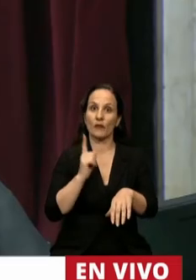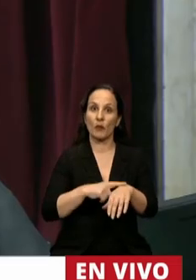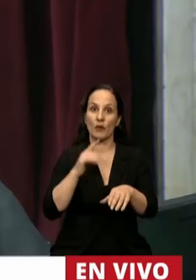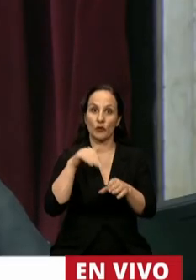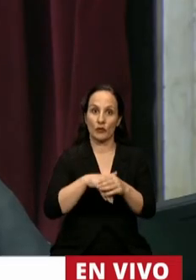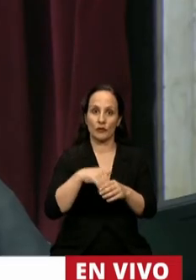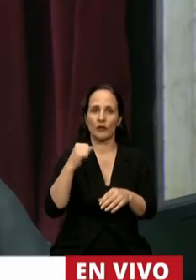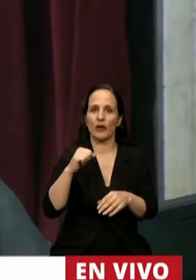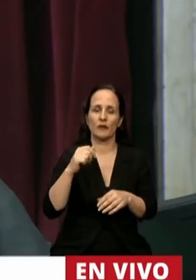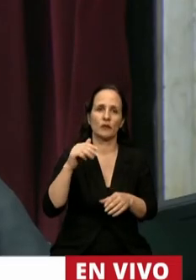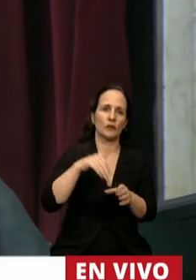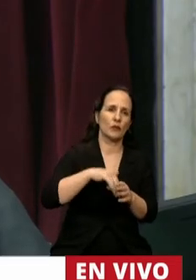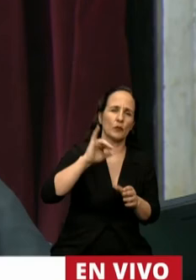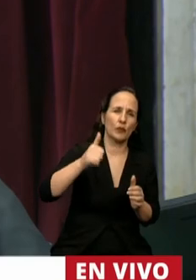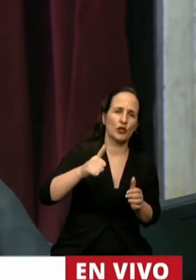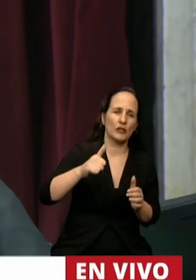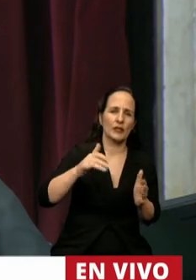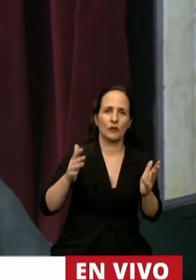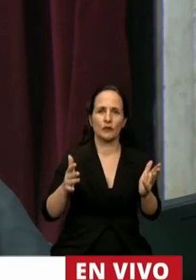Ausente a la hora de positiva.